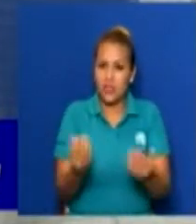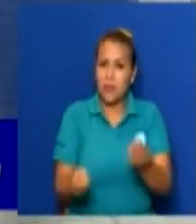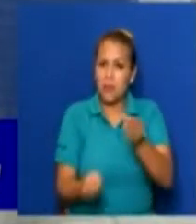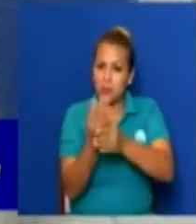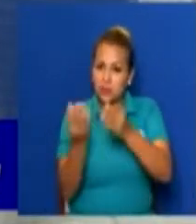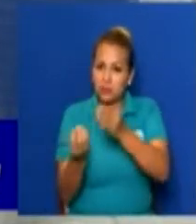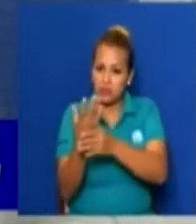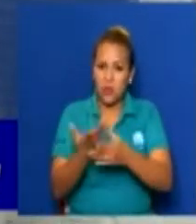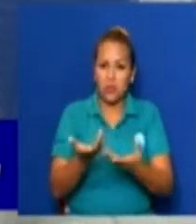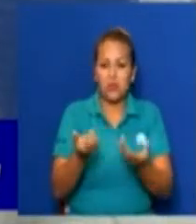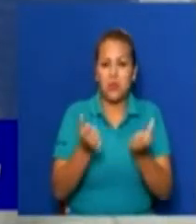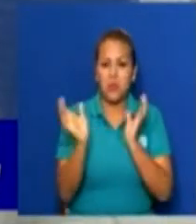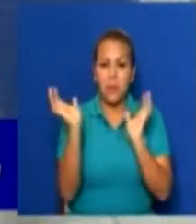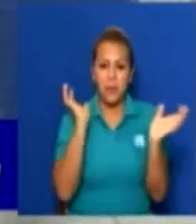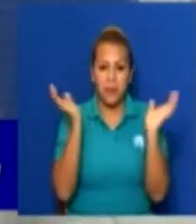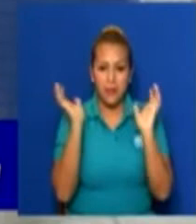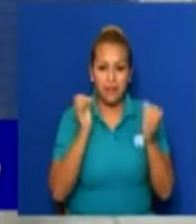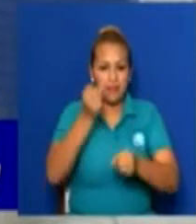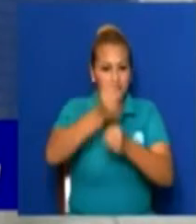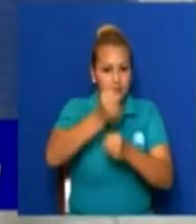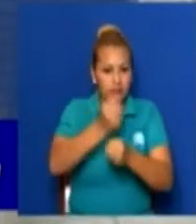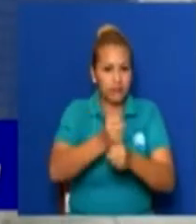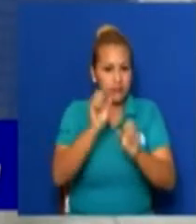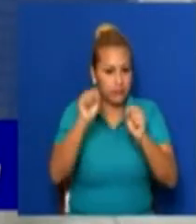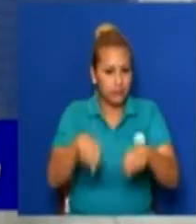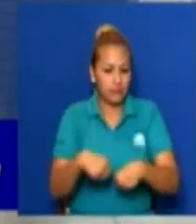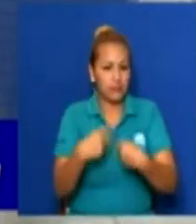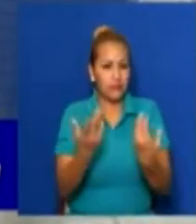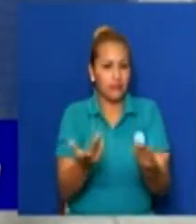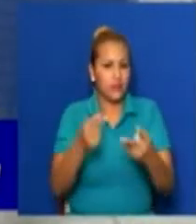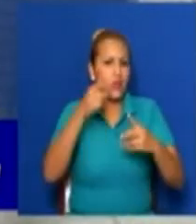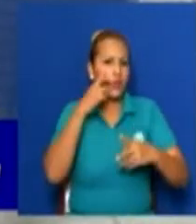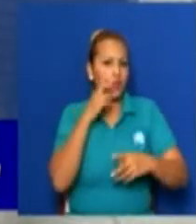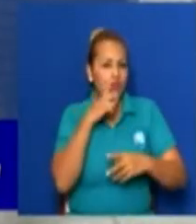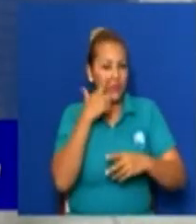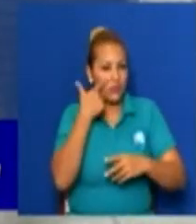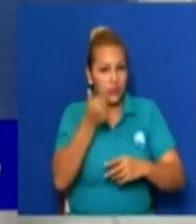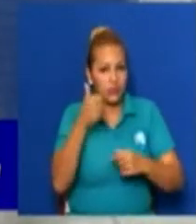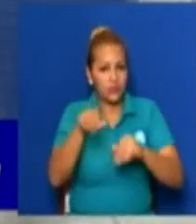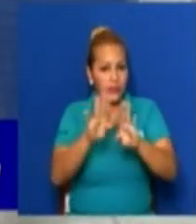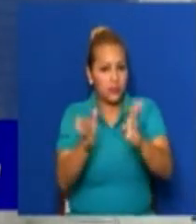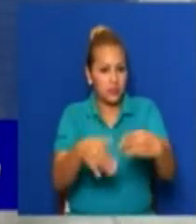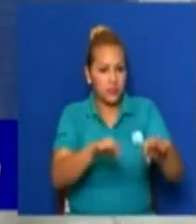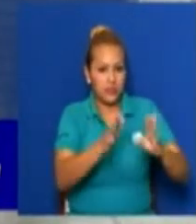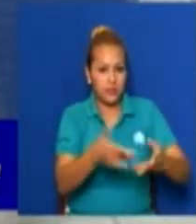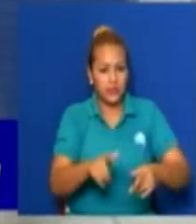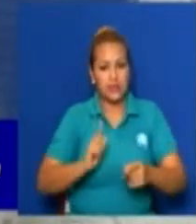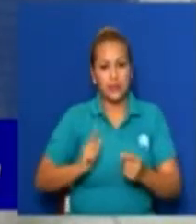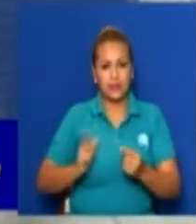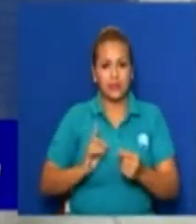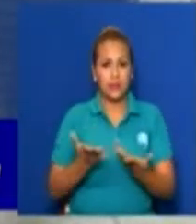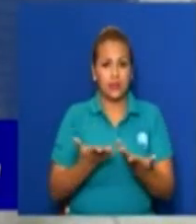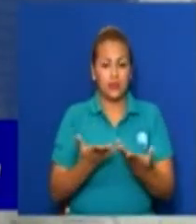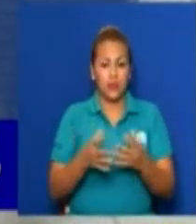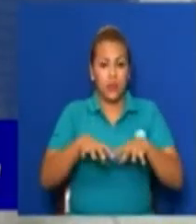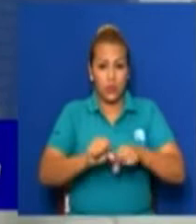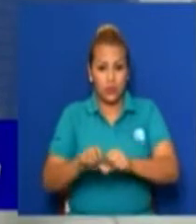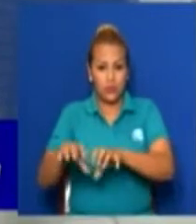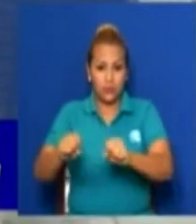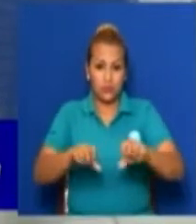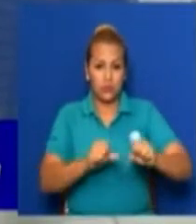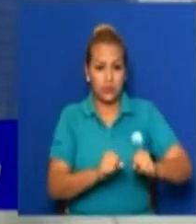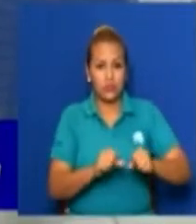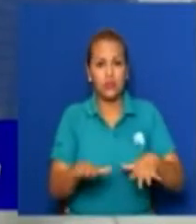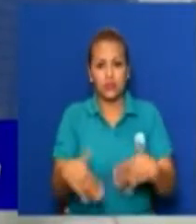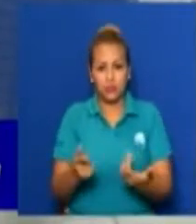en un mercado laboral. Entonces, reconocer, partir de que como mujeres, en cada espacio que estamos ocupando, estamos siendo